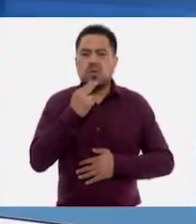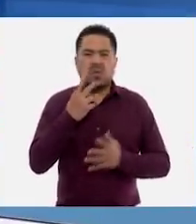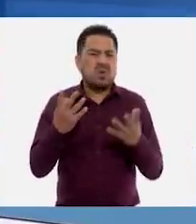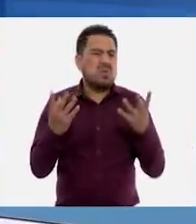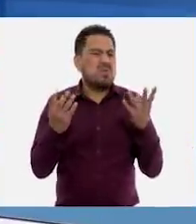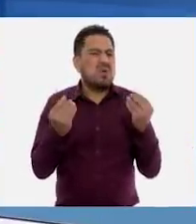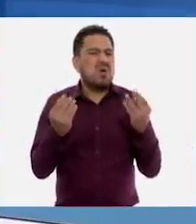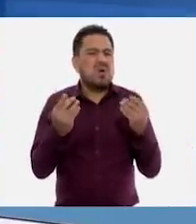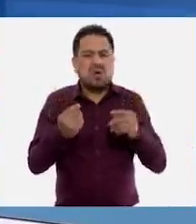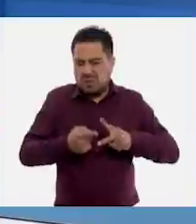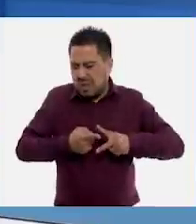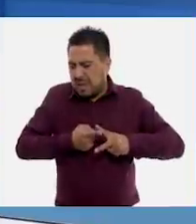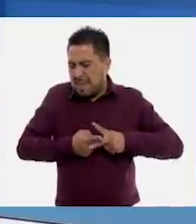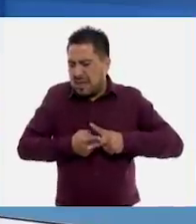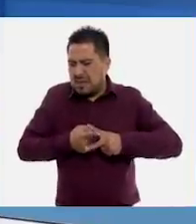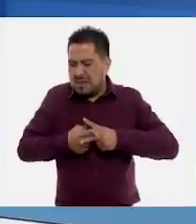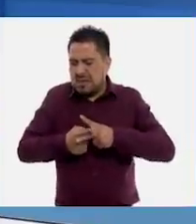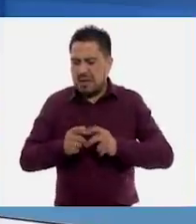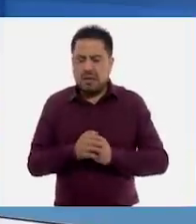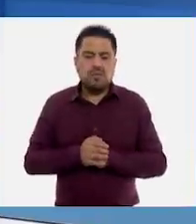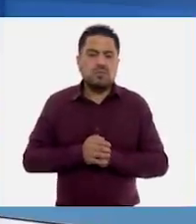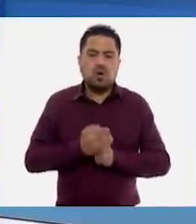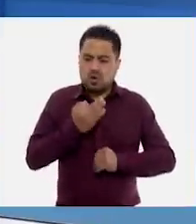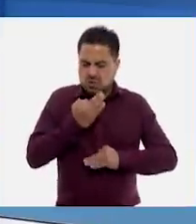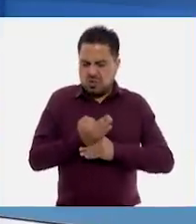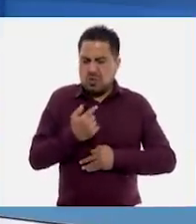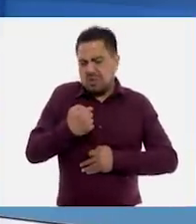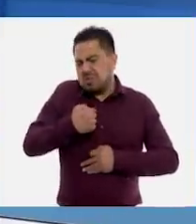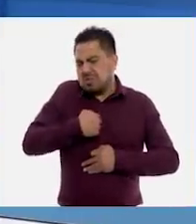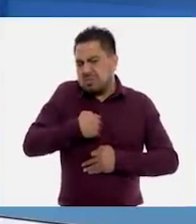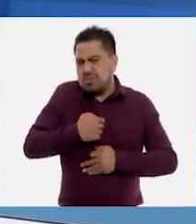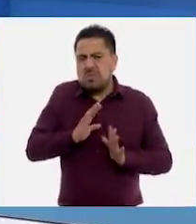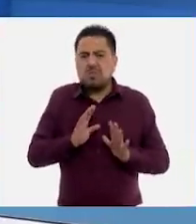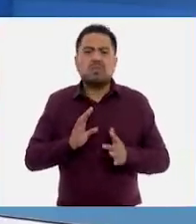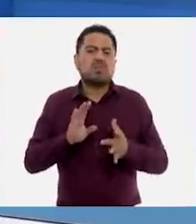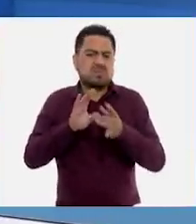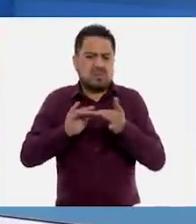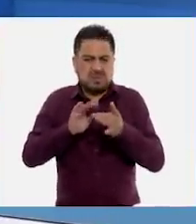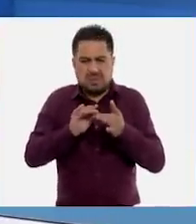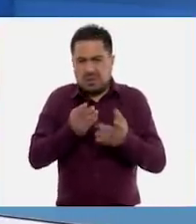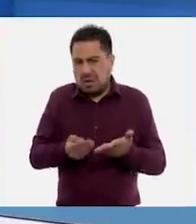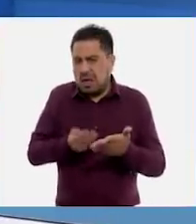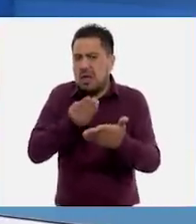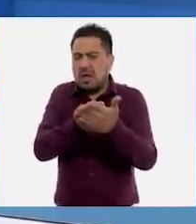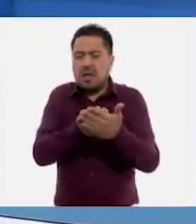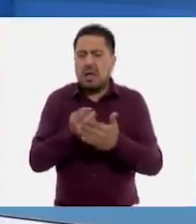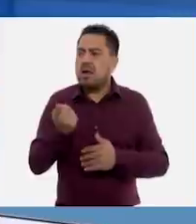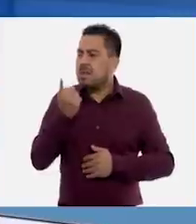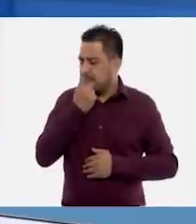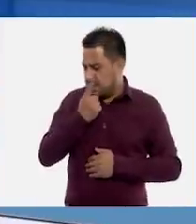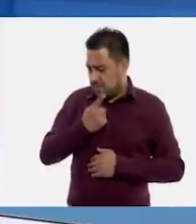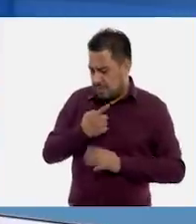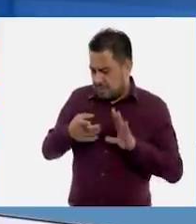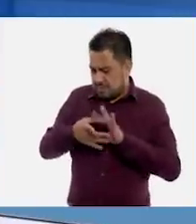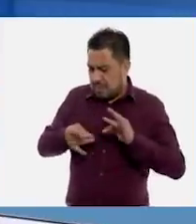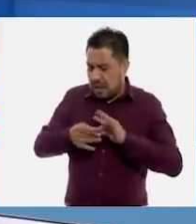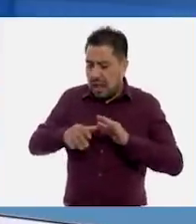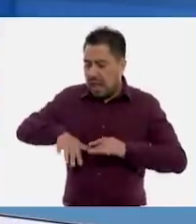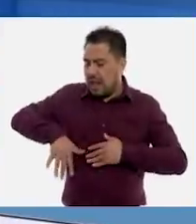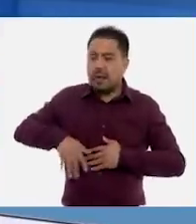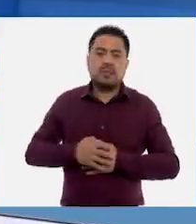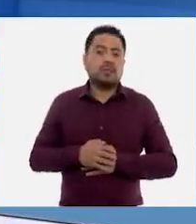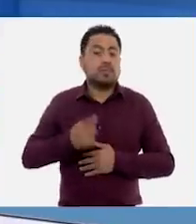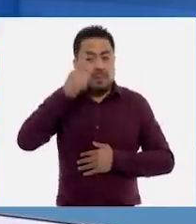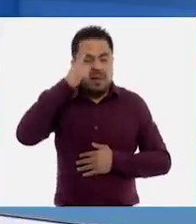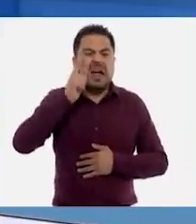mucho las matemáticas. Así que yo les voy a plantear una situación que me comentó para